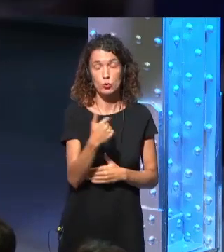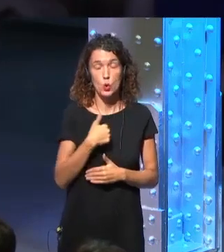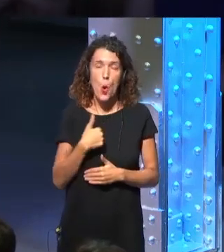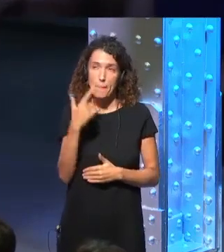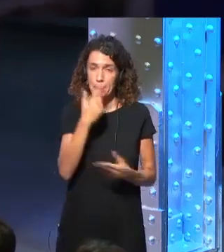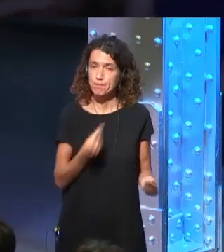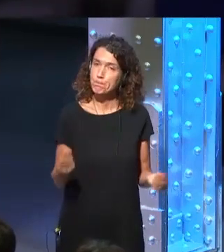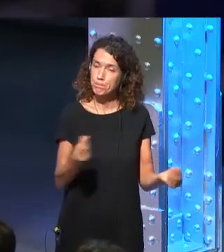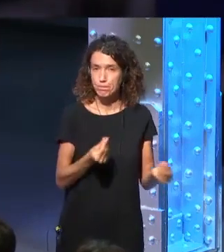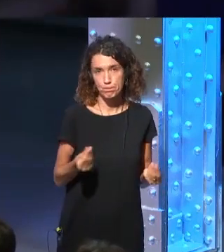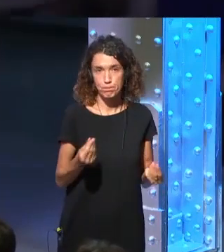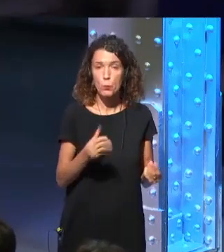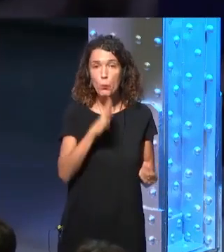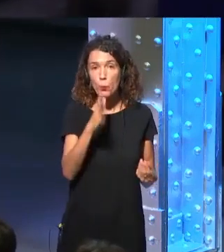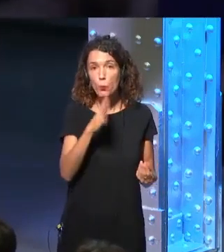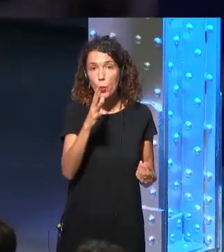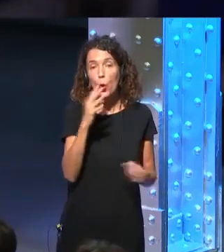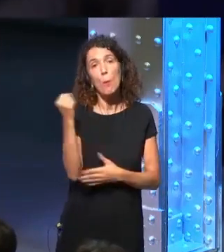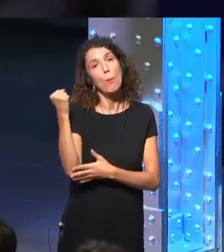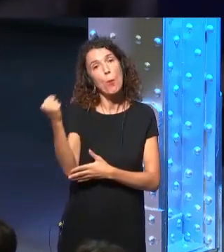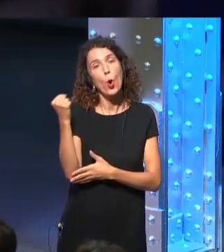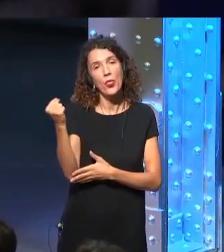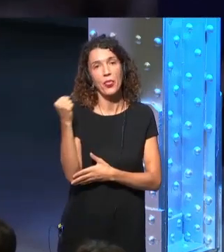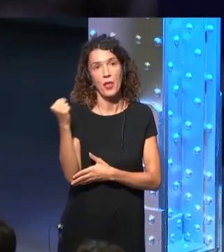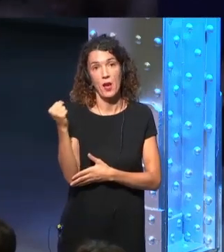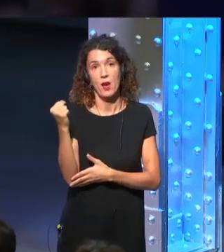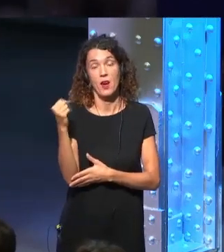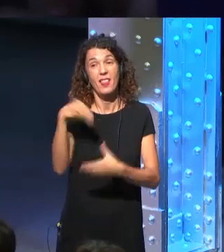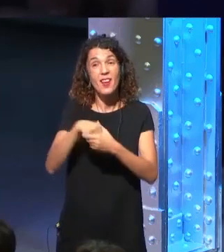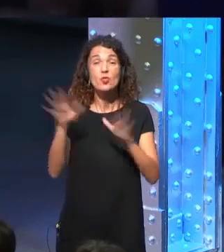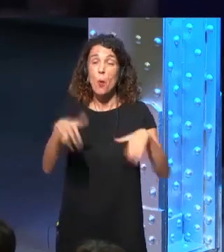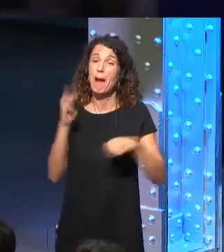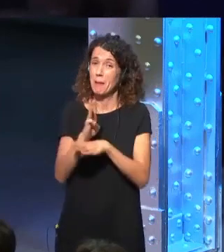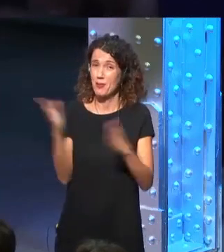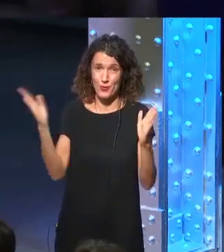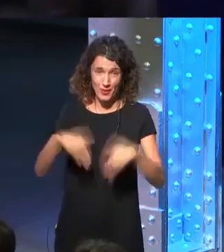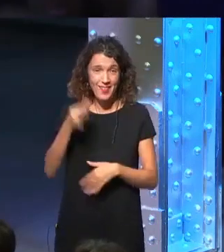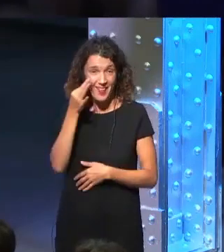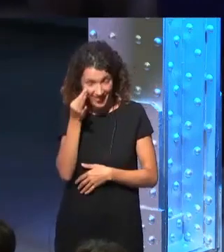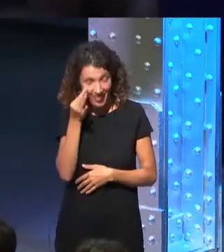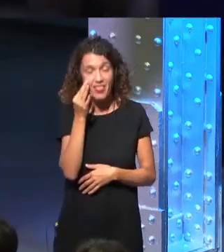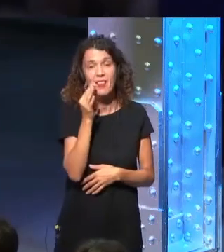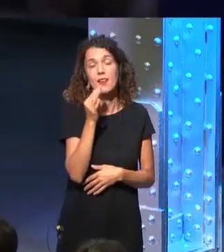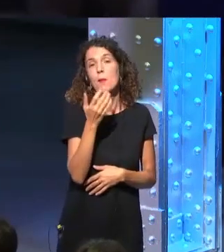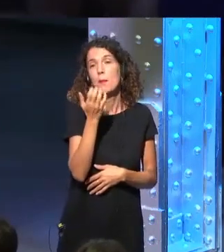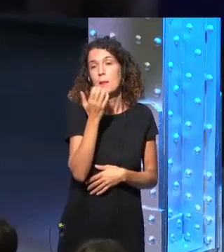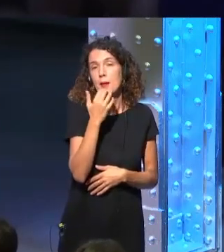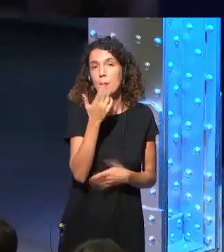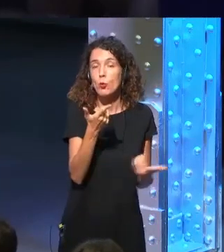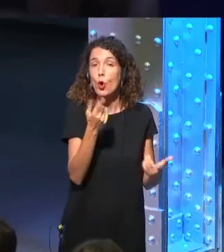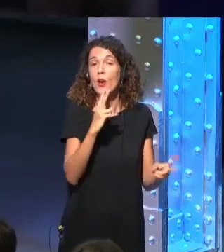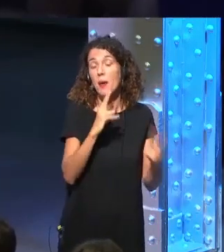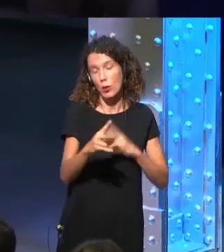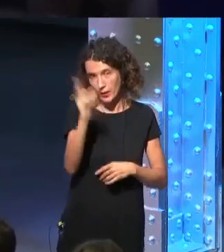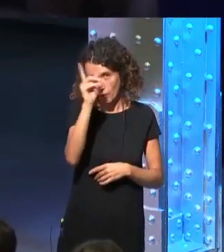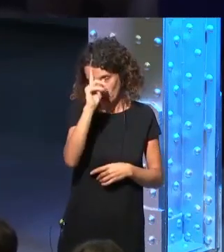Yo sospecho que es porque el poder no está en ese Parlamento. El país, estoy seguro que no